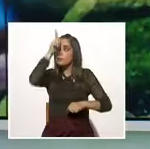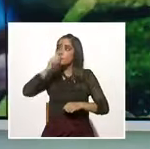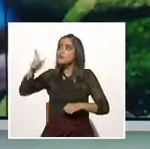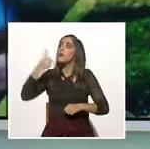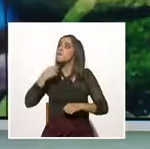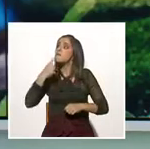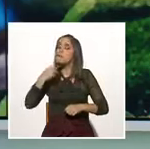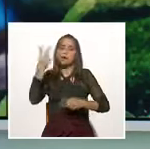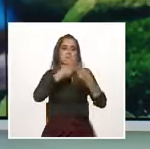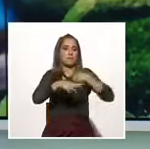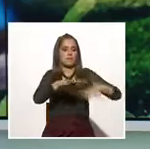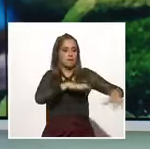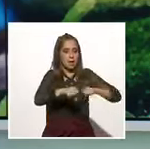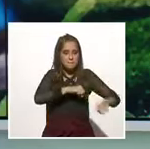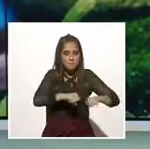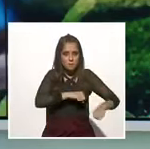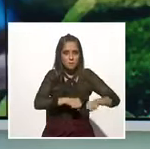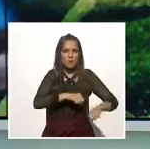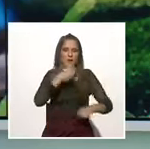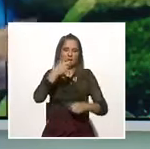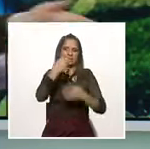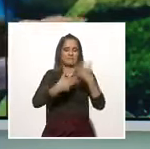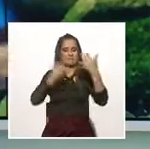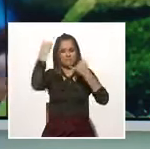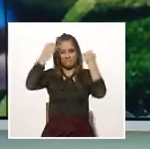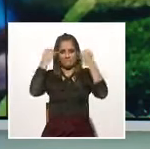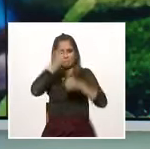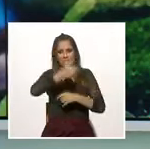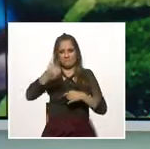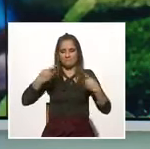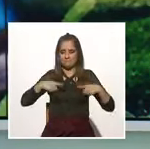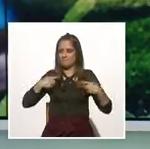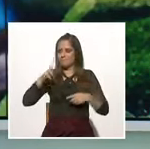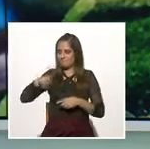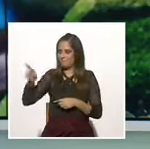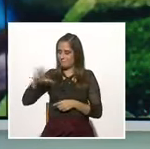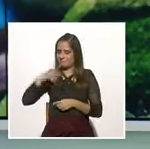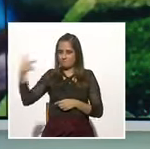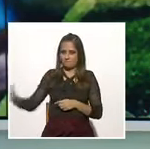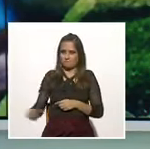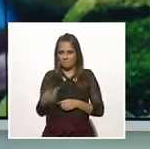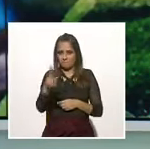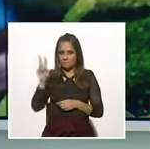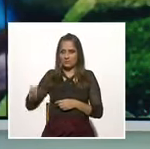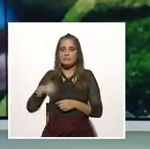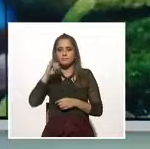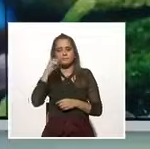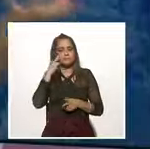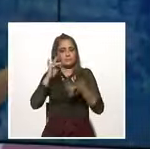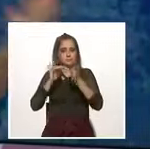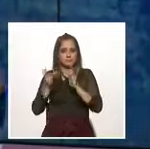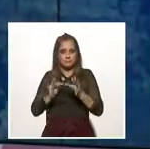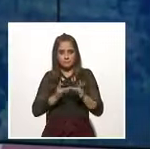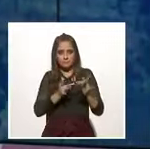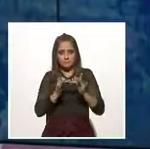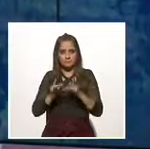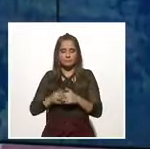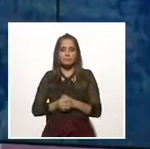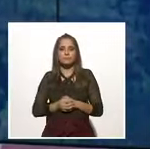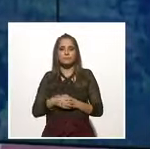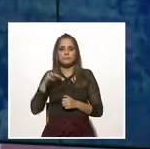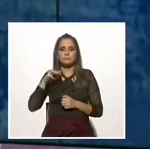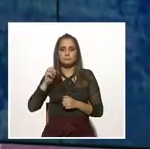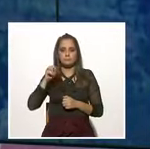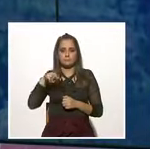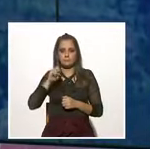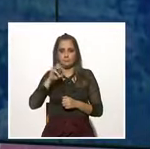a temblar y de que, y todas estas cosas, ¿no? Y justamente hay una pregunta, ¿no, Natalia? Exactamente, en redes nos preguntan mucho a propósito de los sismos.